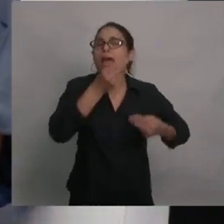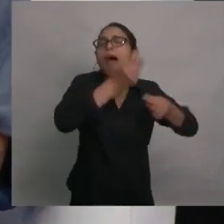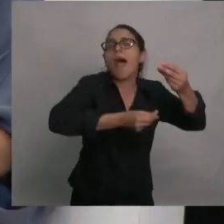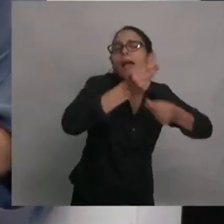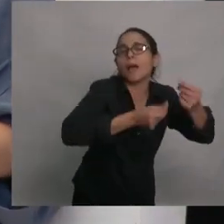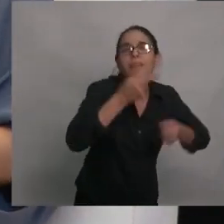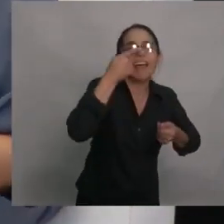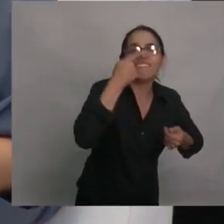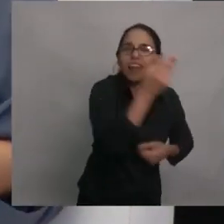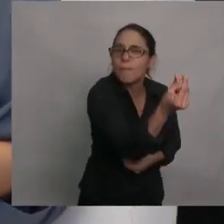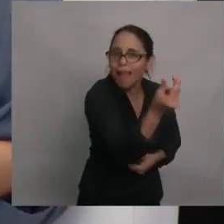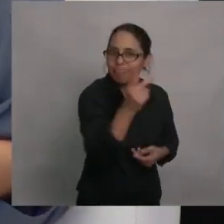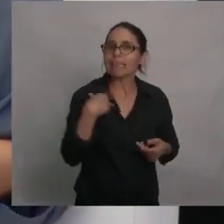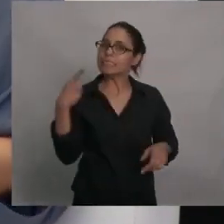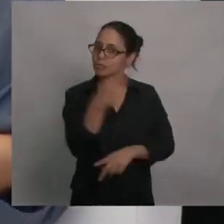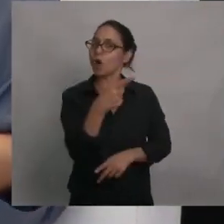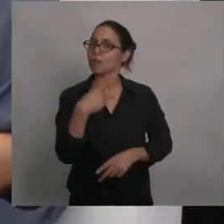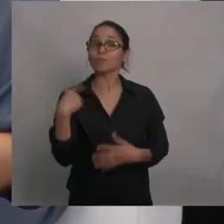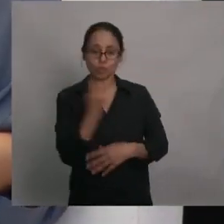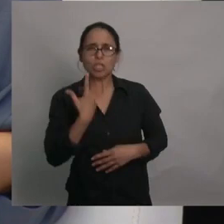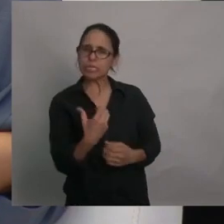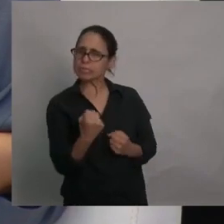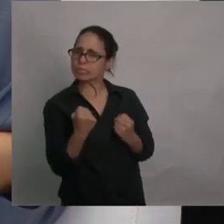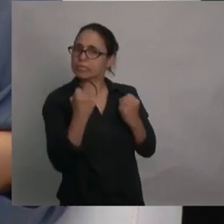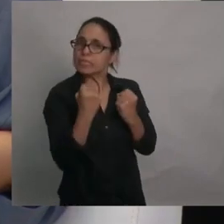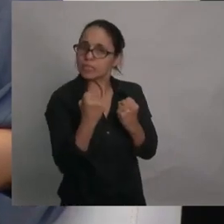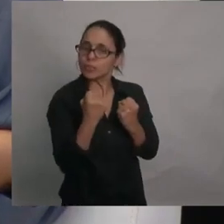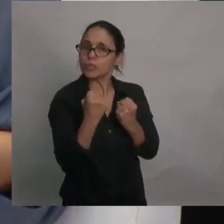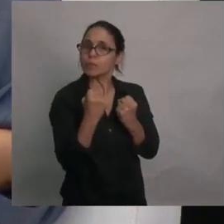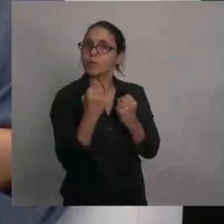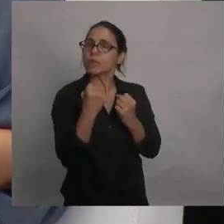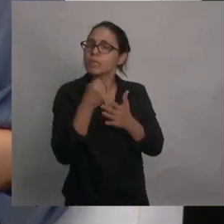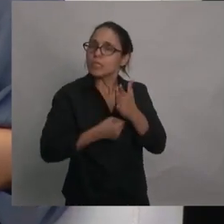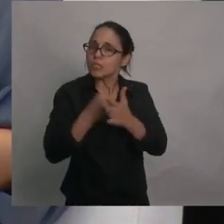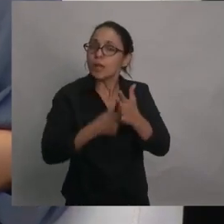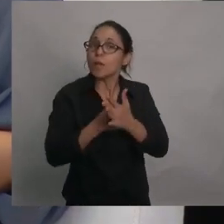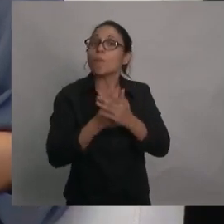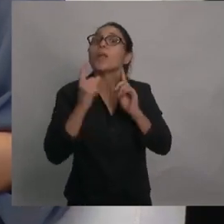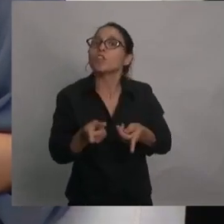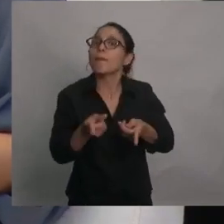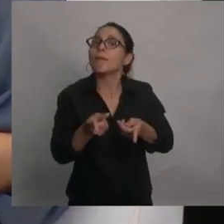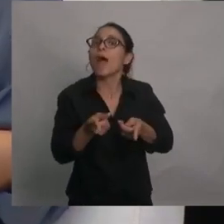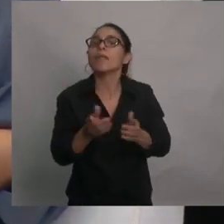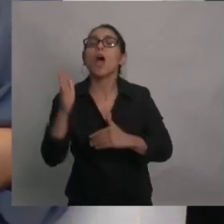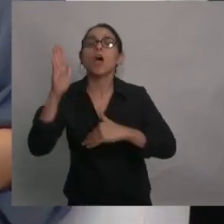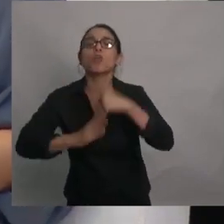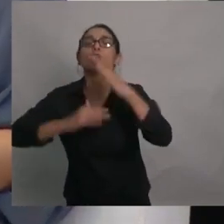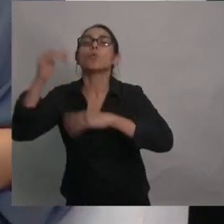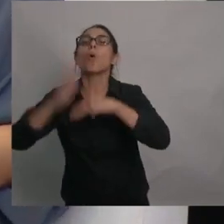internacional. Nosotros no solamente resistimos, sino que además construimos